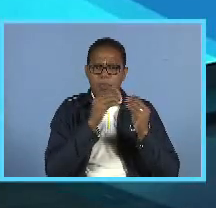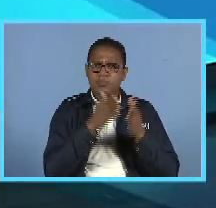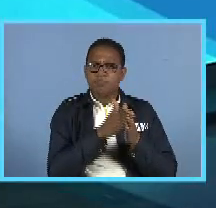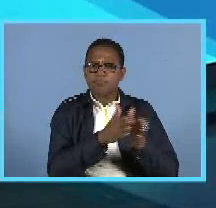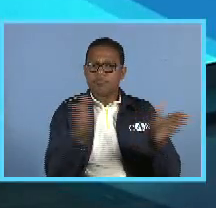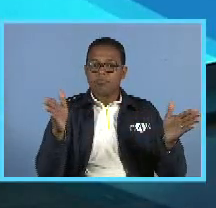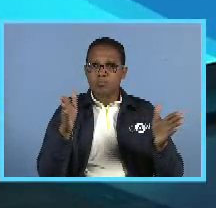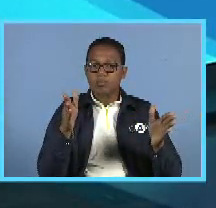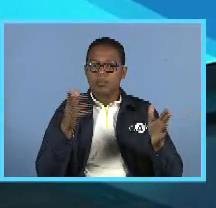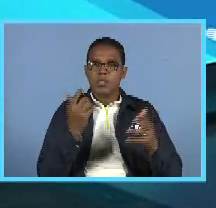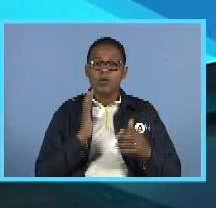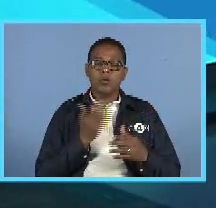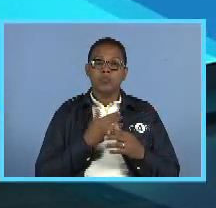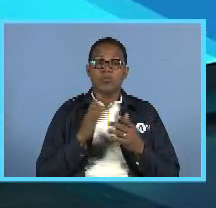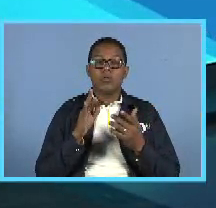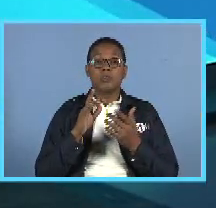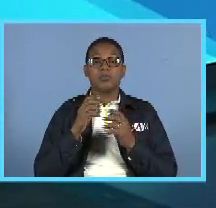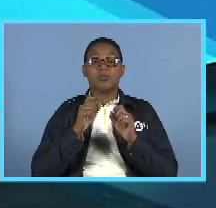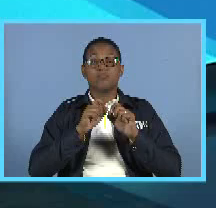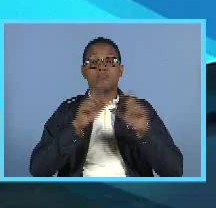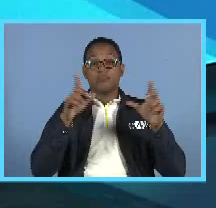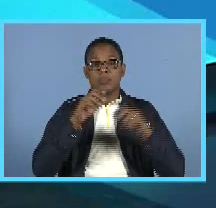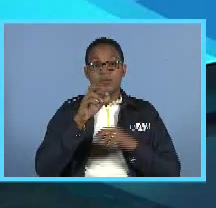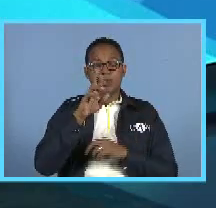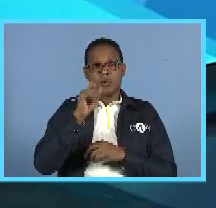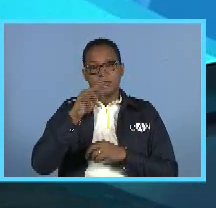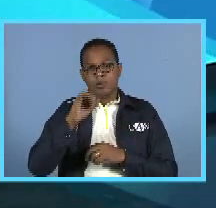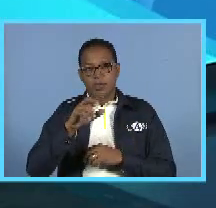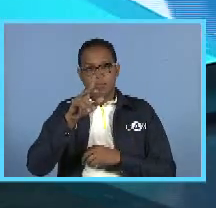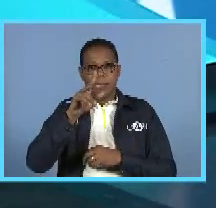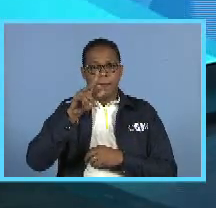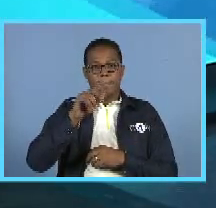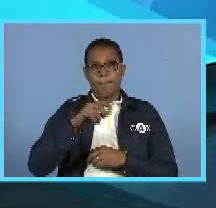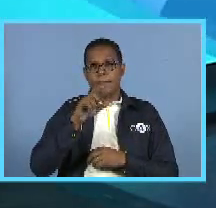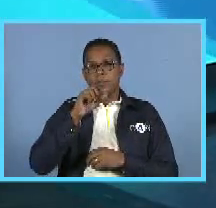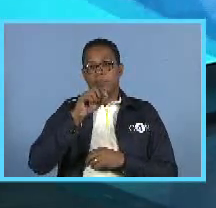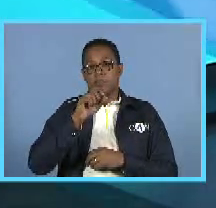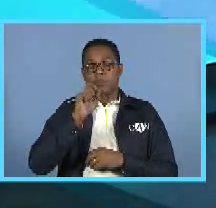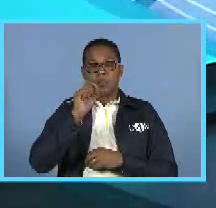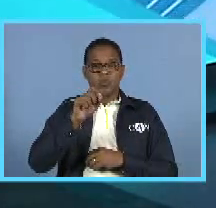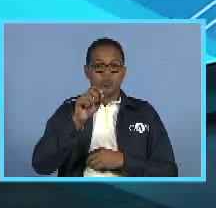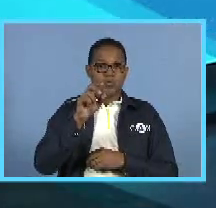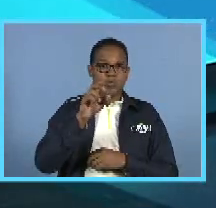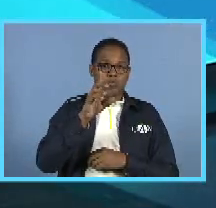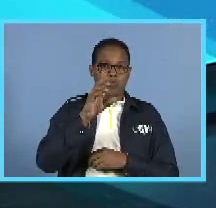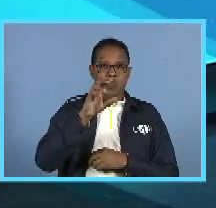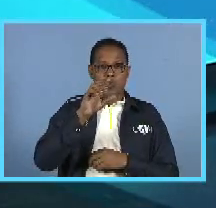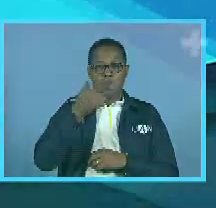informaciones también en nuestra página web de rtvd.gob.do. Más adelante, el 4 conecta.